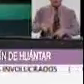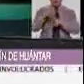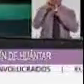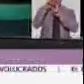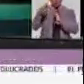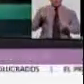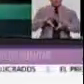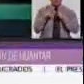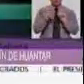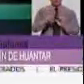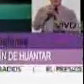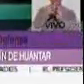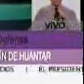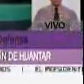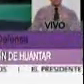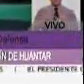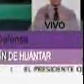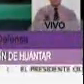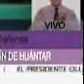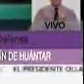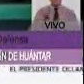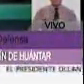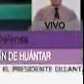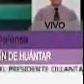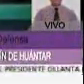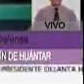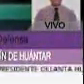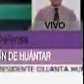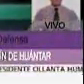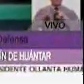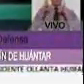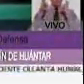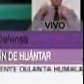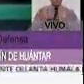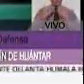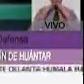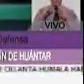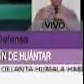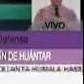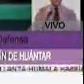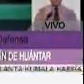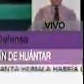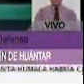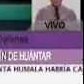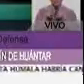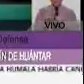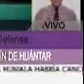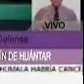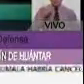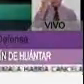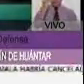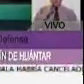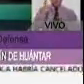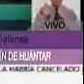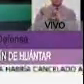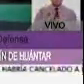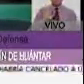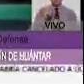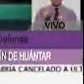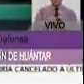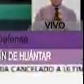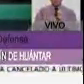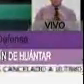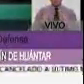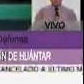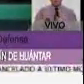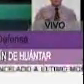respetuoso de las resoluciones del Poder Judicial. En un tema muy doloroso que ustedes conocen, como es el caso de su hermano, que involucra a